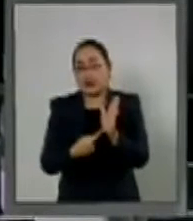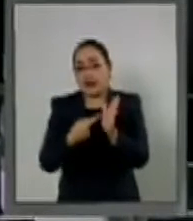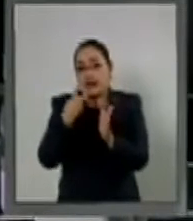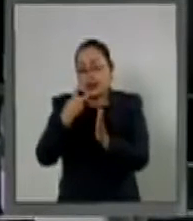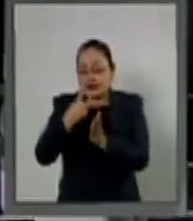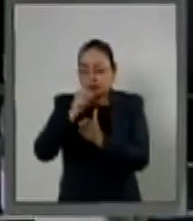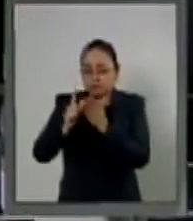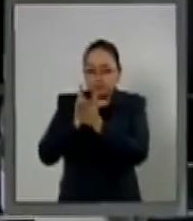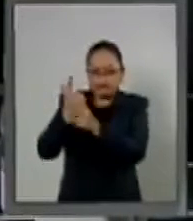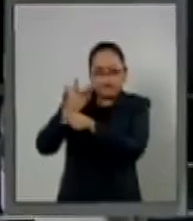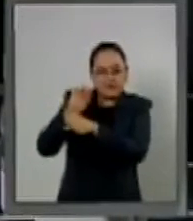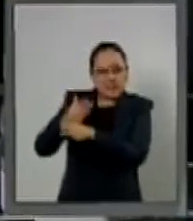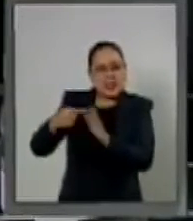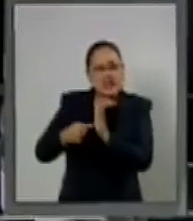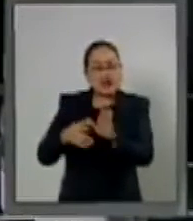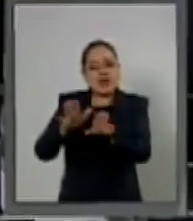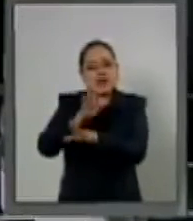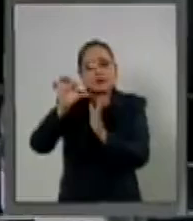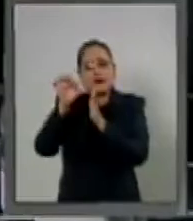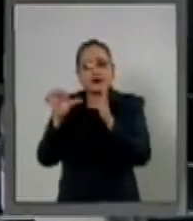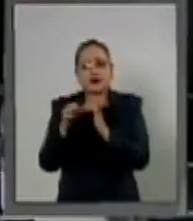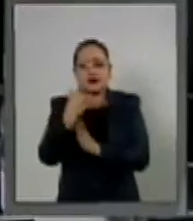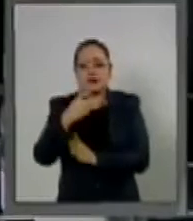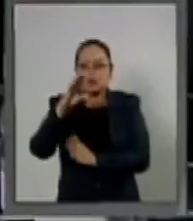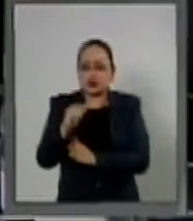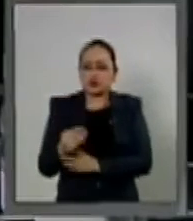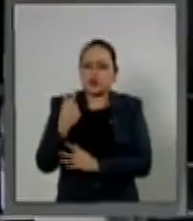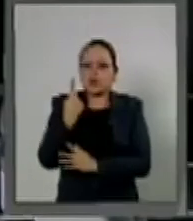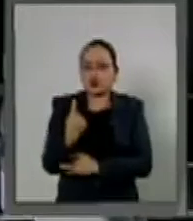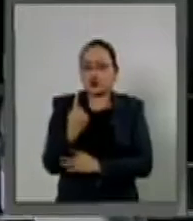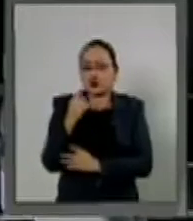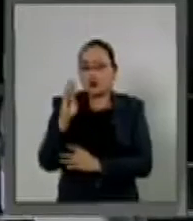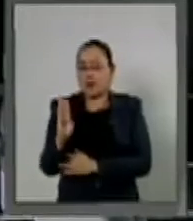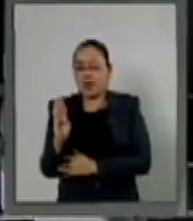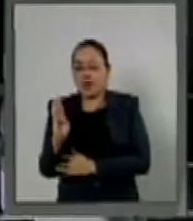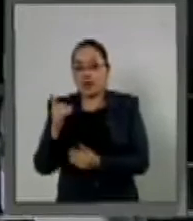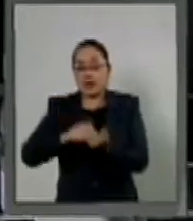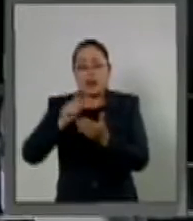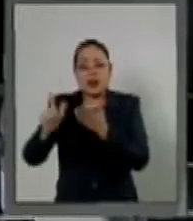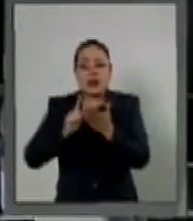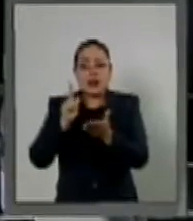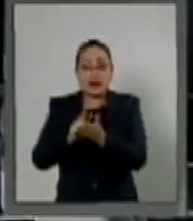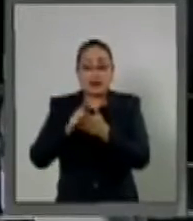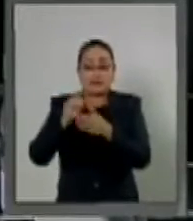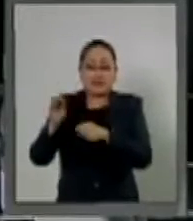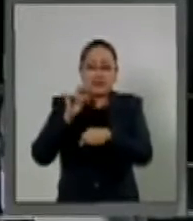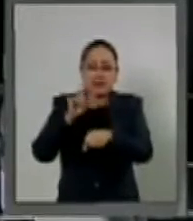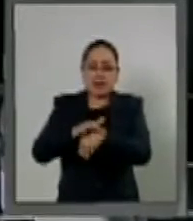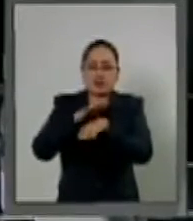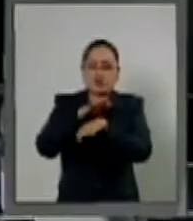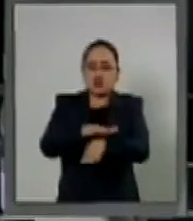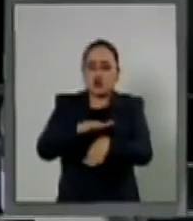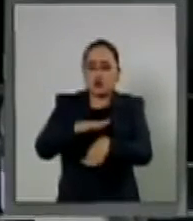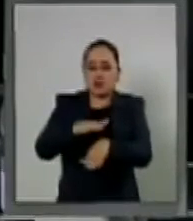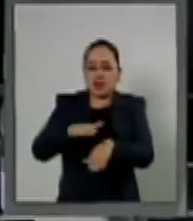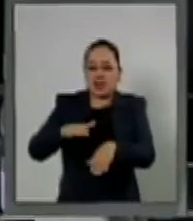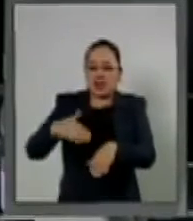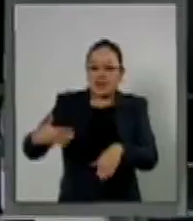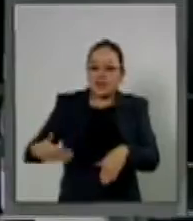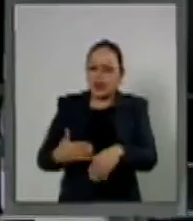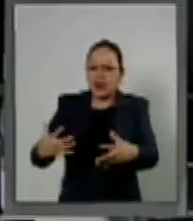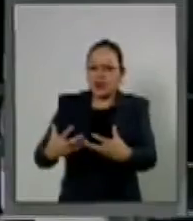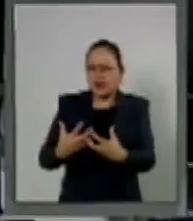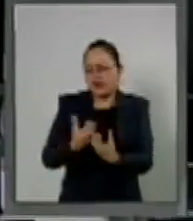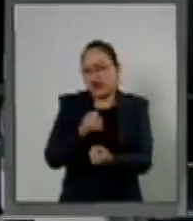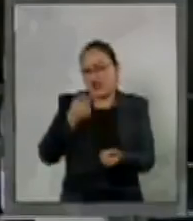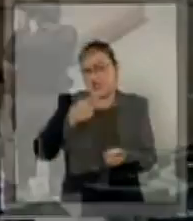decreto por el que se reforma el artículo 191B de la Ley Federal de Derechos en materia de pesca